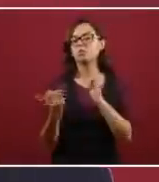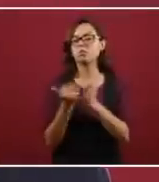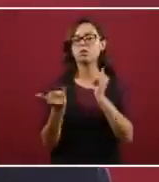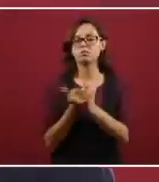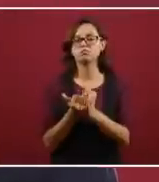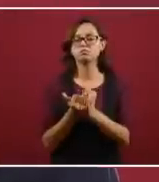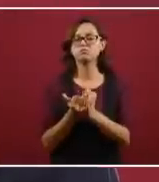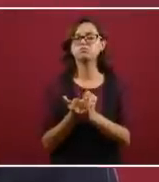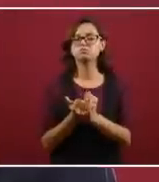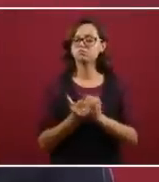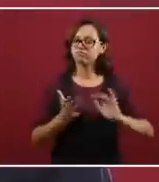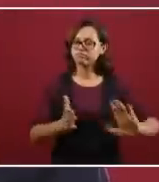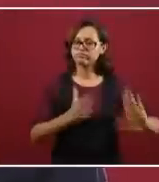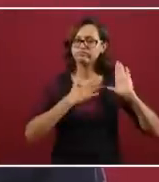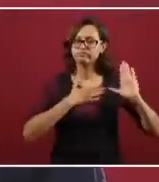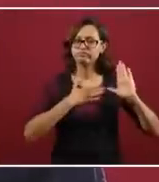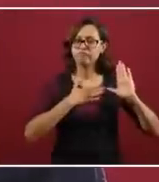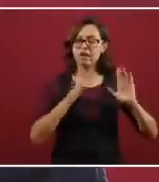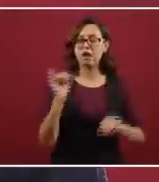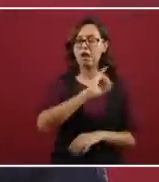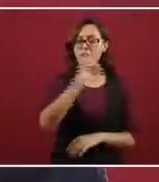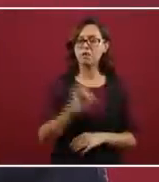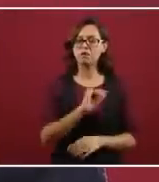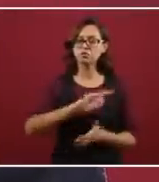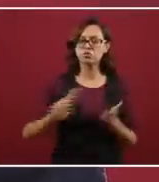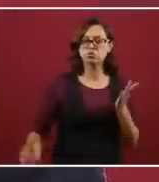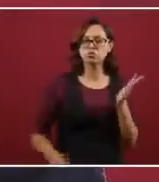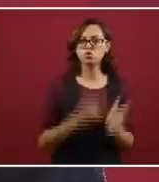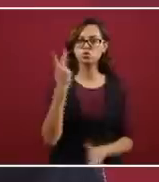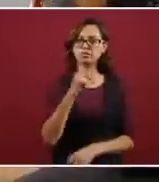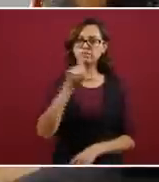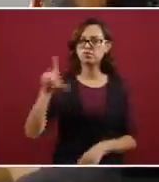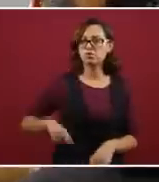un régimen autoritario, represor,